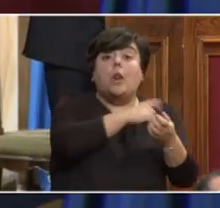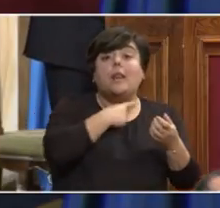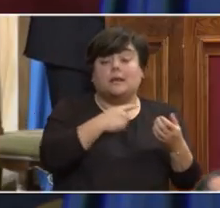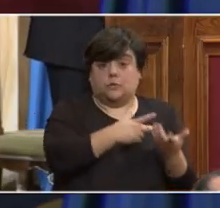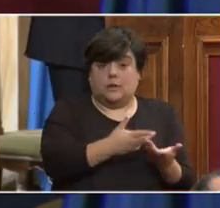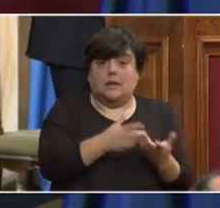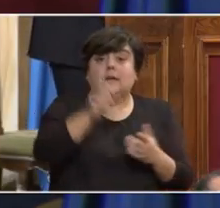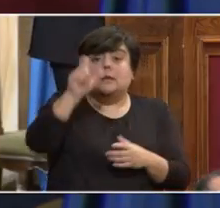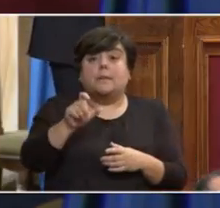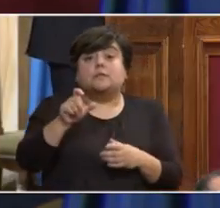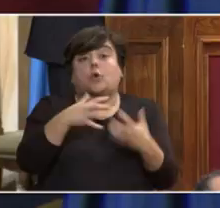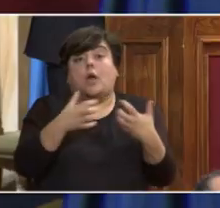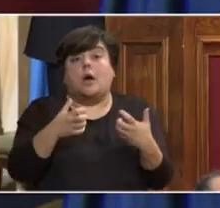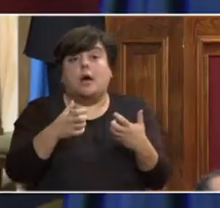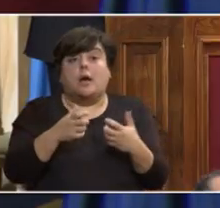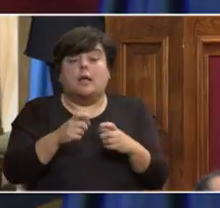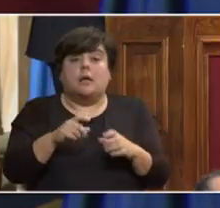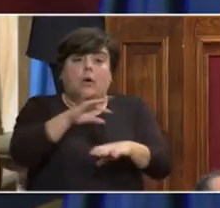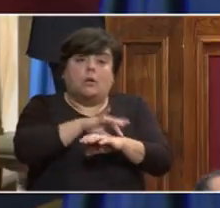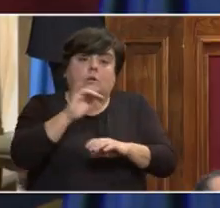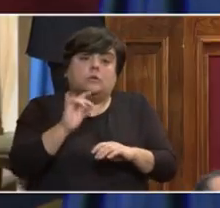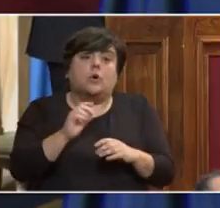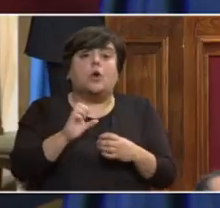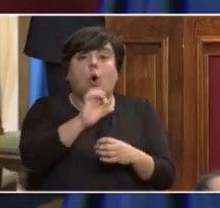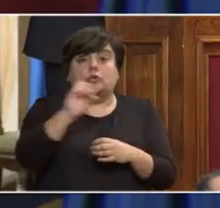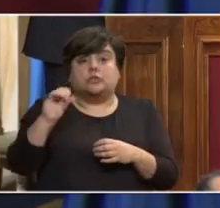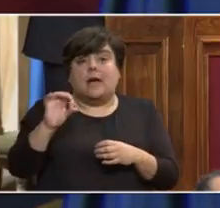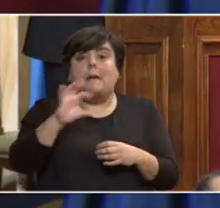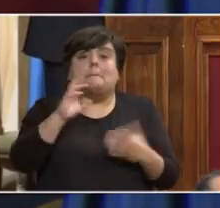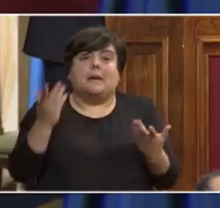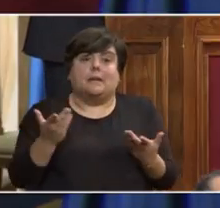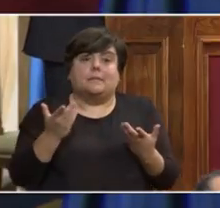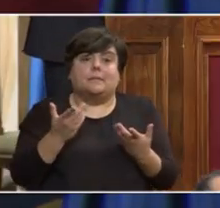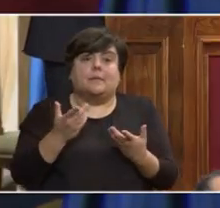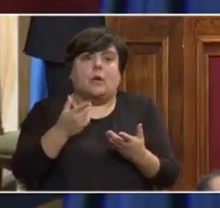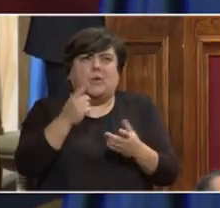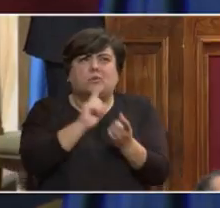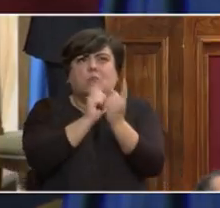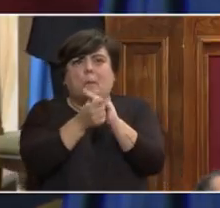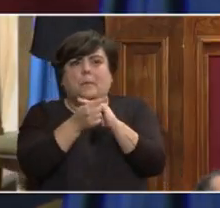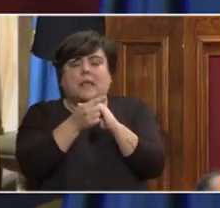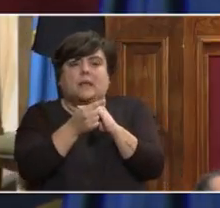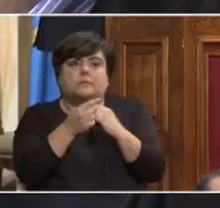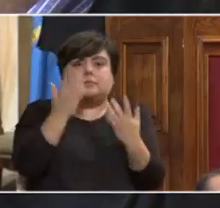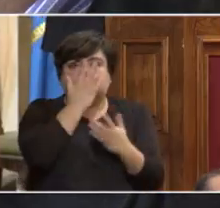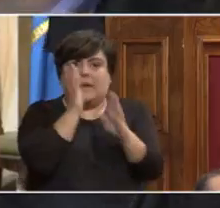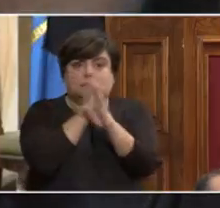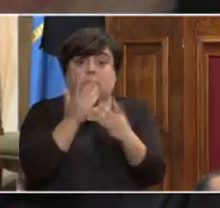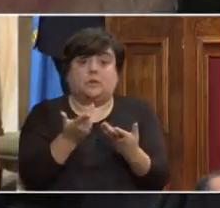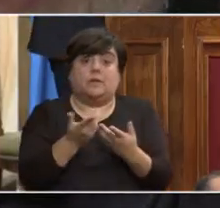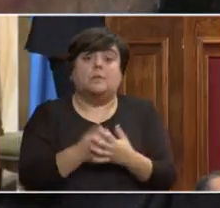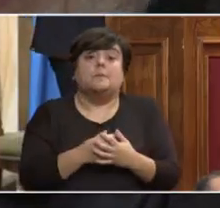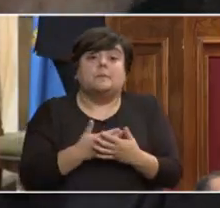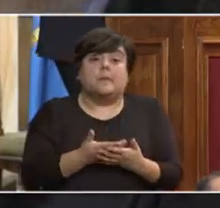de Mastropiero, escrita por el doctor Oscar Bert bajo un extraño seudónimo, Carlos Núñez Cortés. E